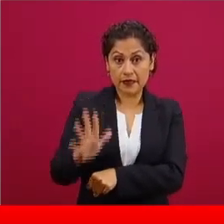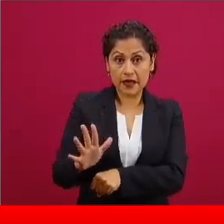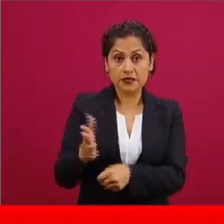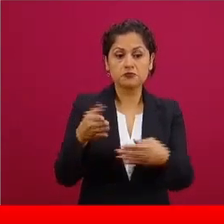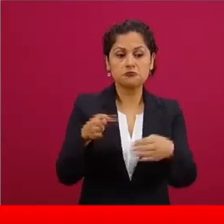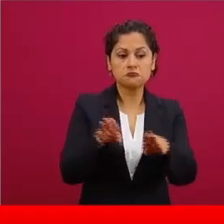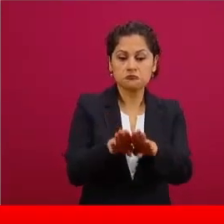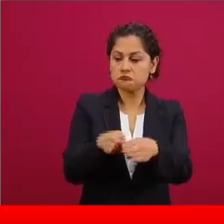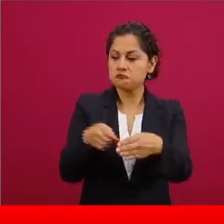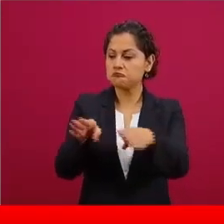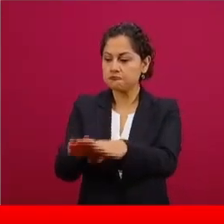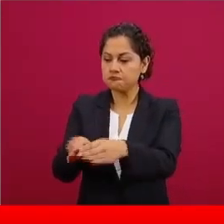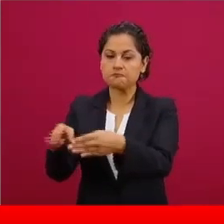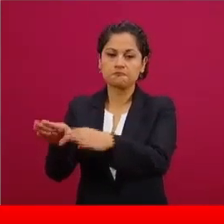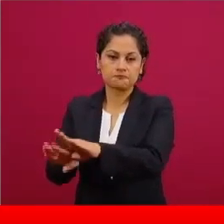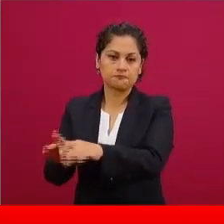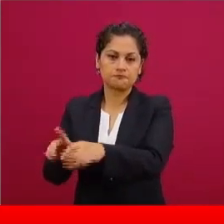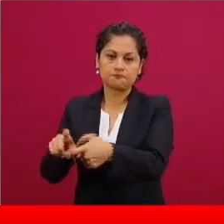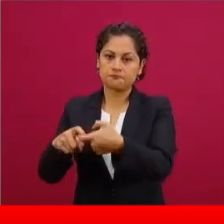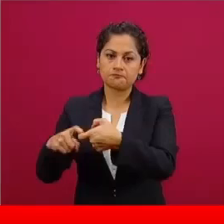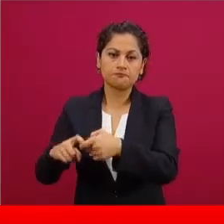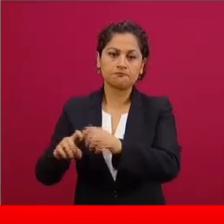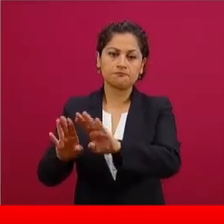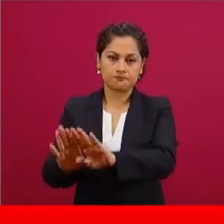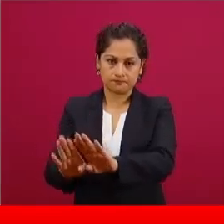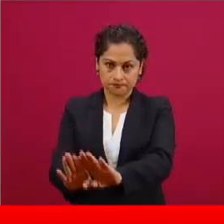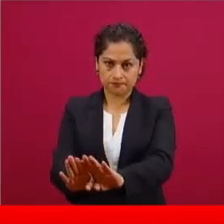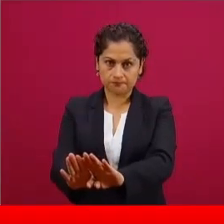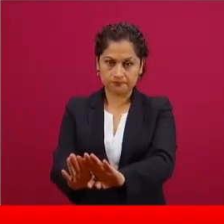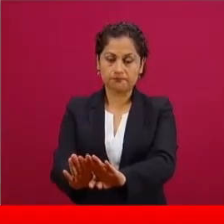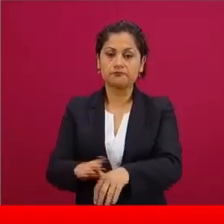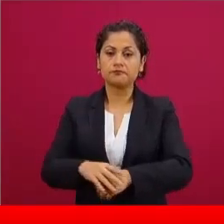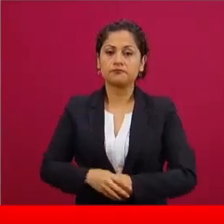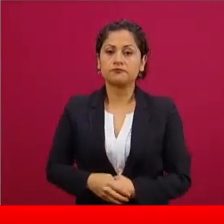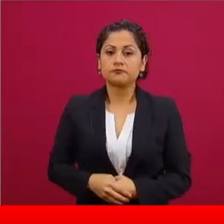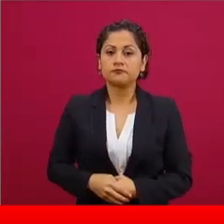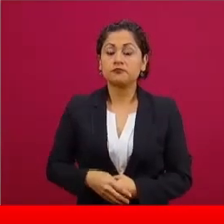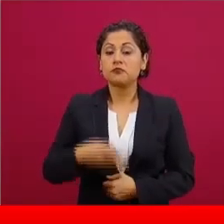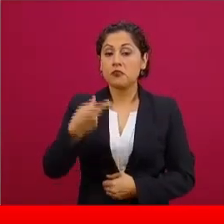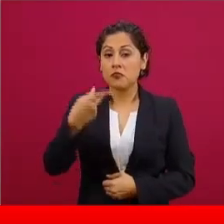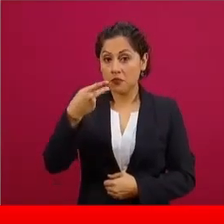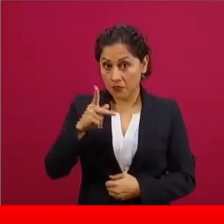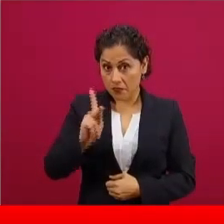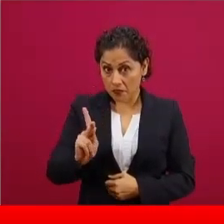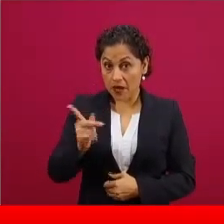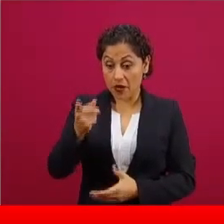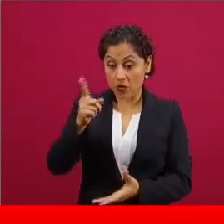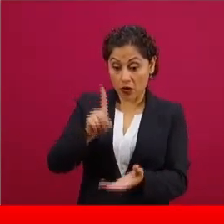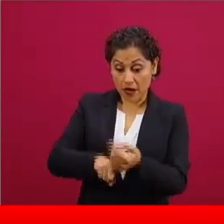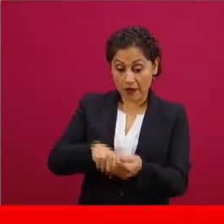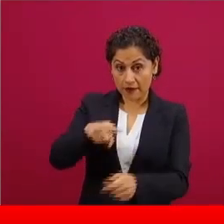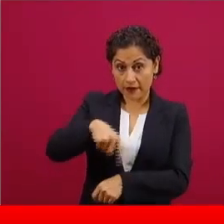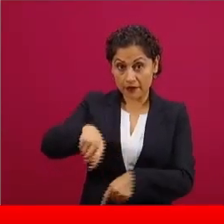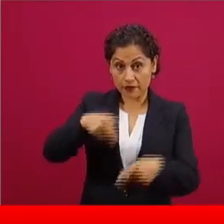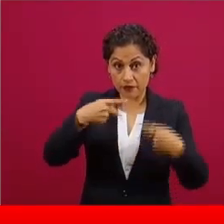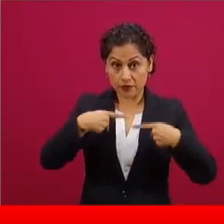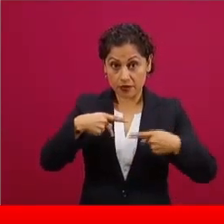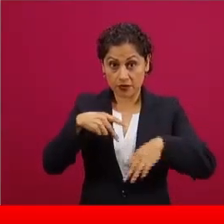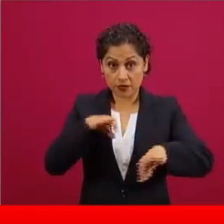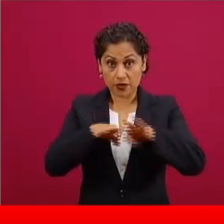y al mismo tiempo se garantice el empleo con el mismo rango